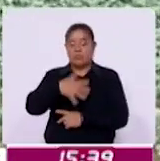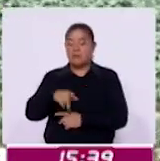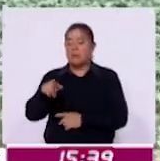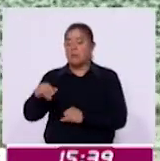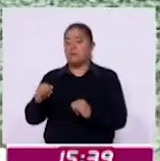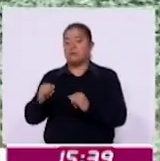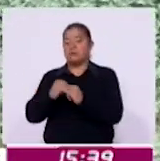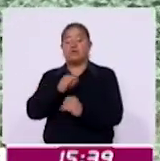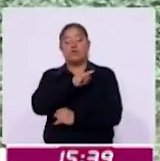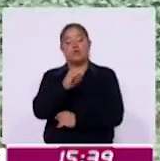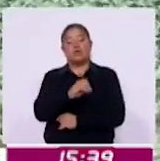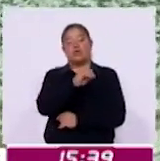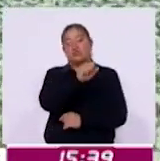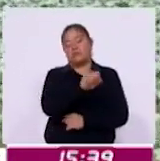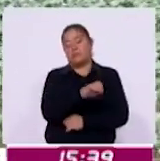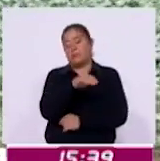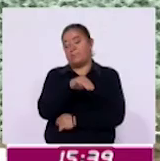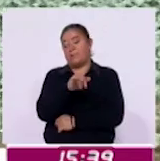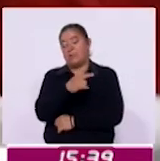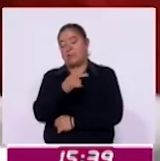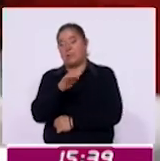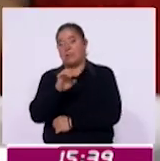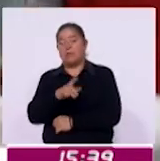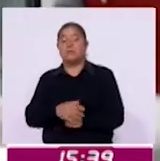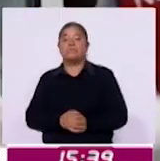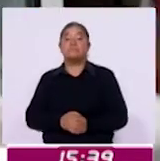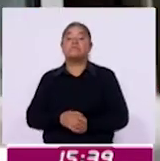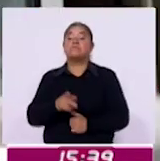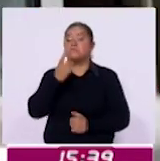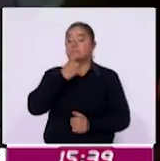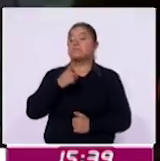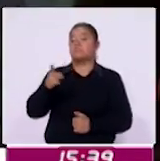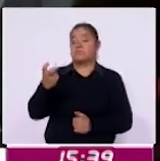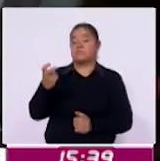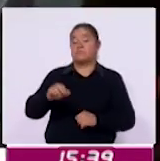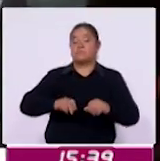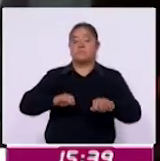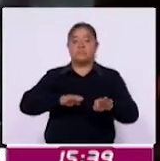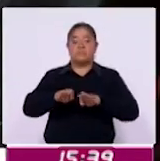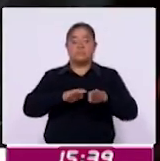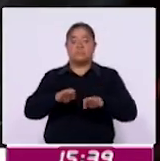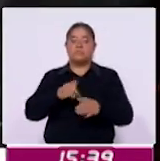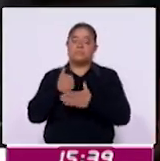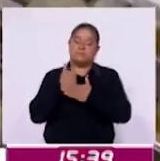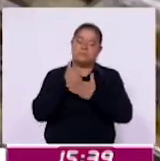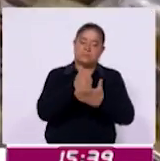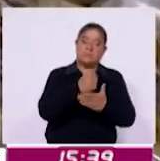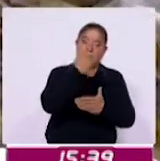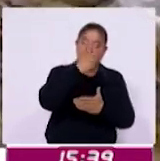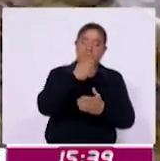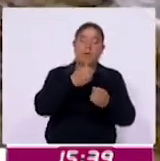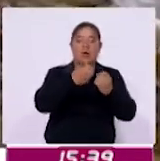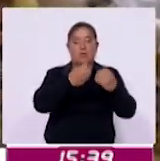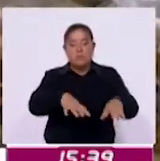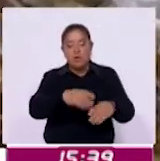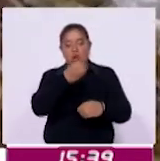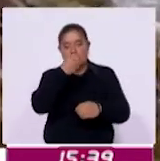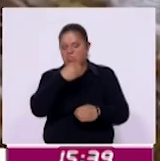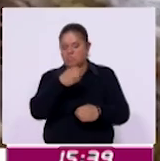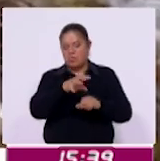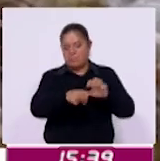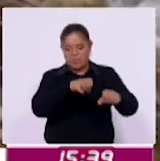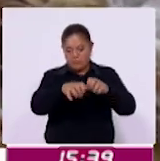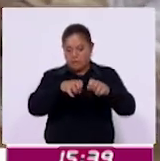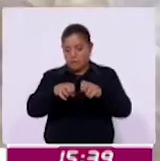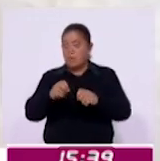José Miguel Rojas Bertiz, al señalar que con estas acciones contribuyen a evitar el desperdicio de alimentos para distribuirlos entre las personas